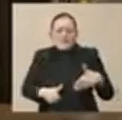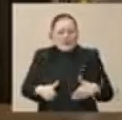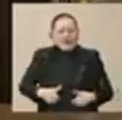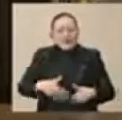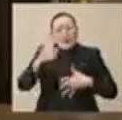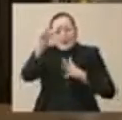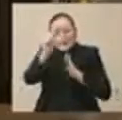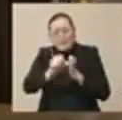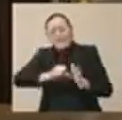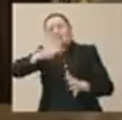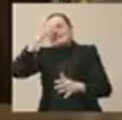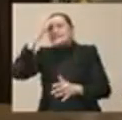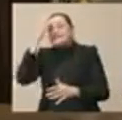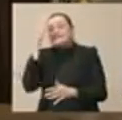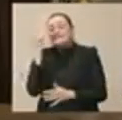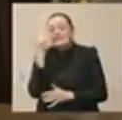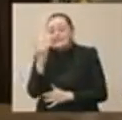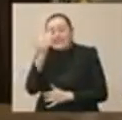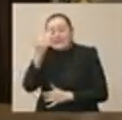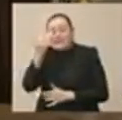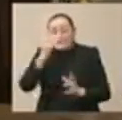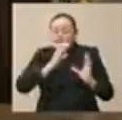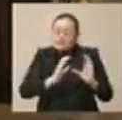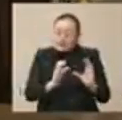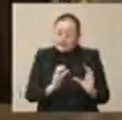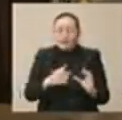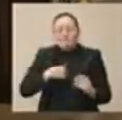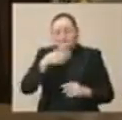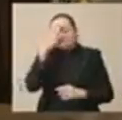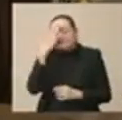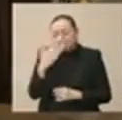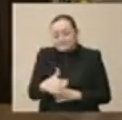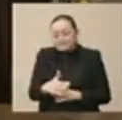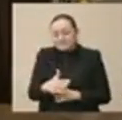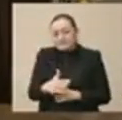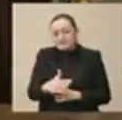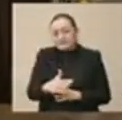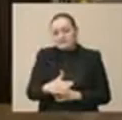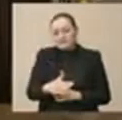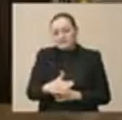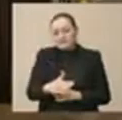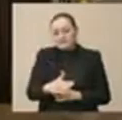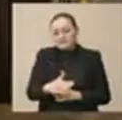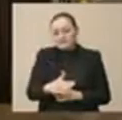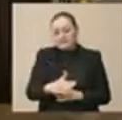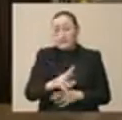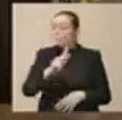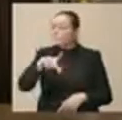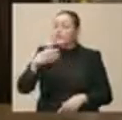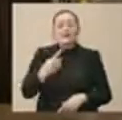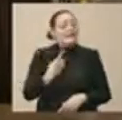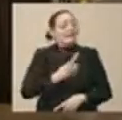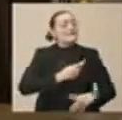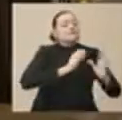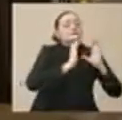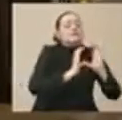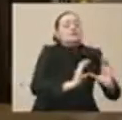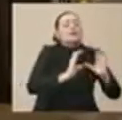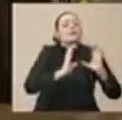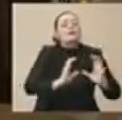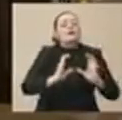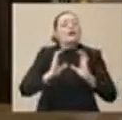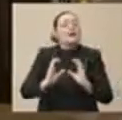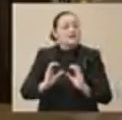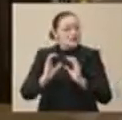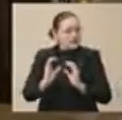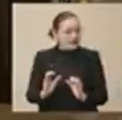hay frustración por los largos meses que hemos debido protegernos pero no es momento